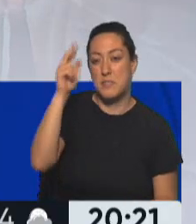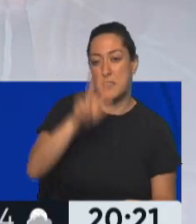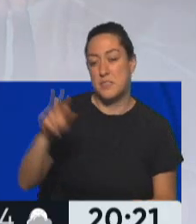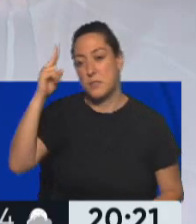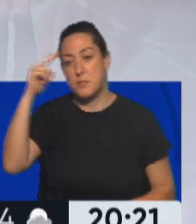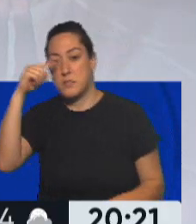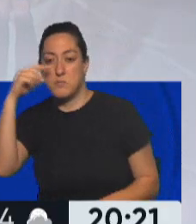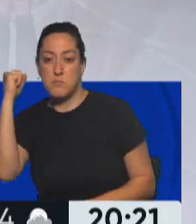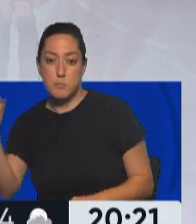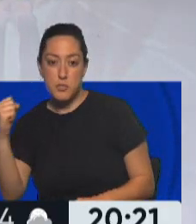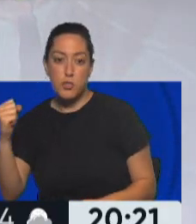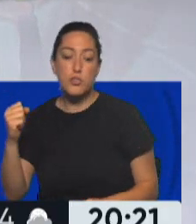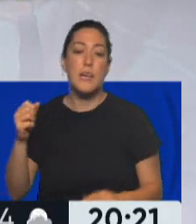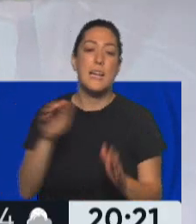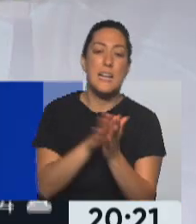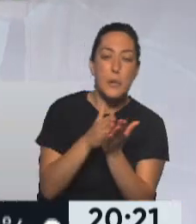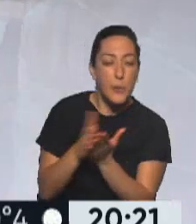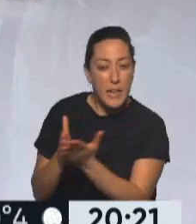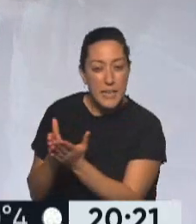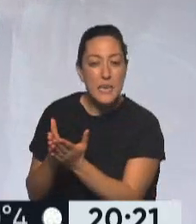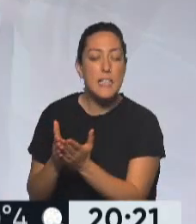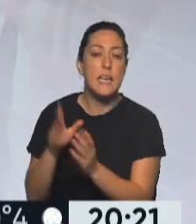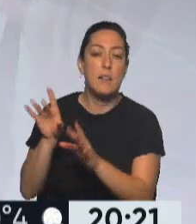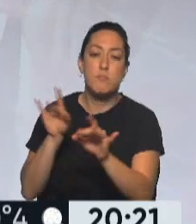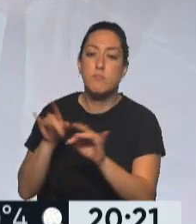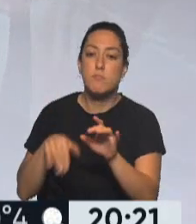y librería junto con indumentaria fue la opción